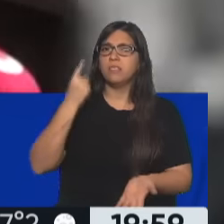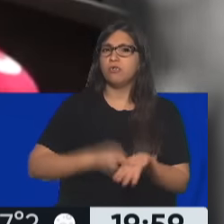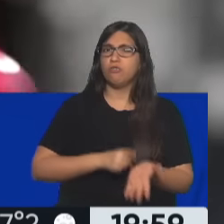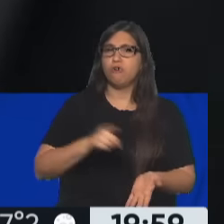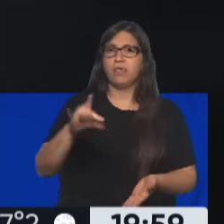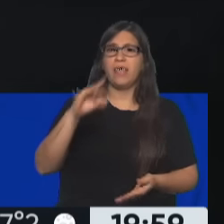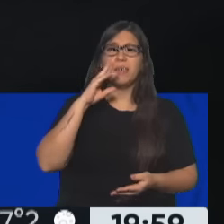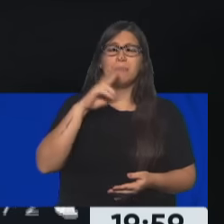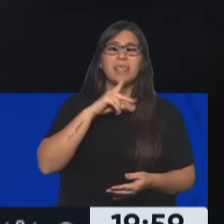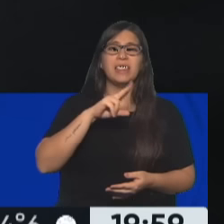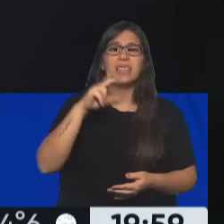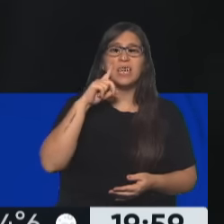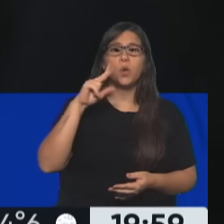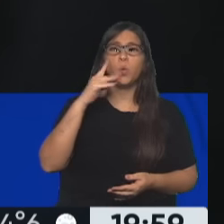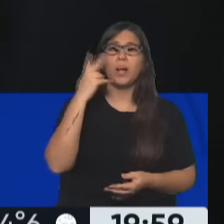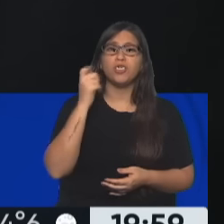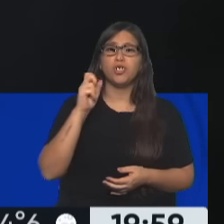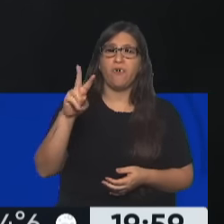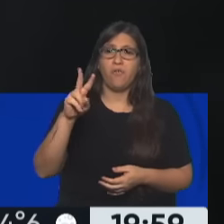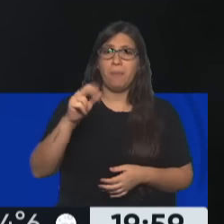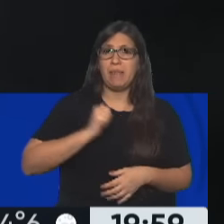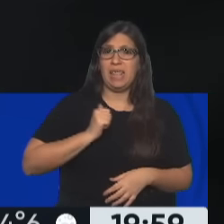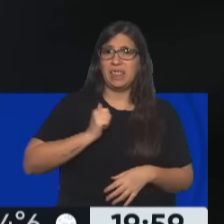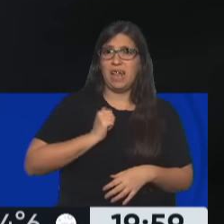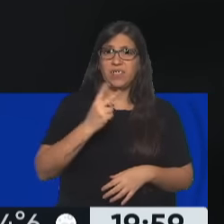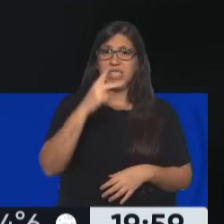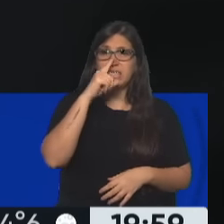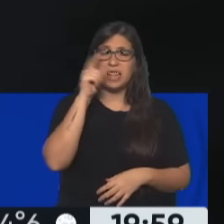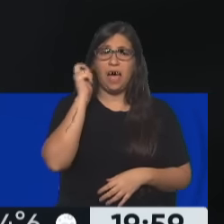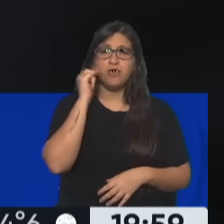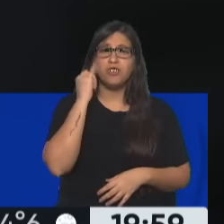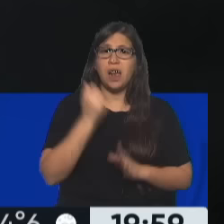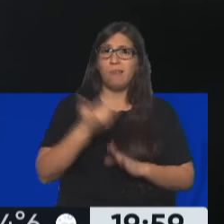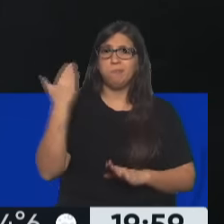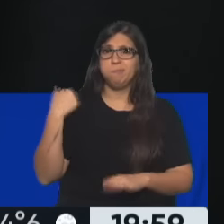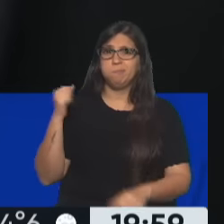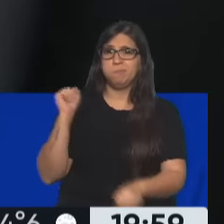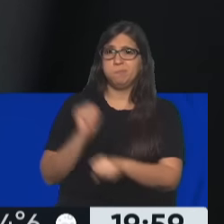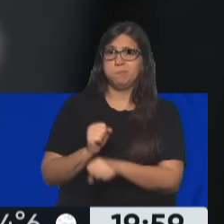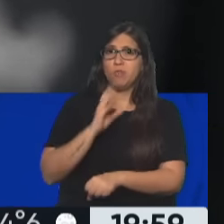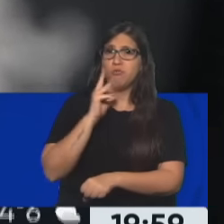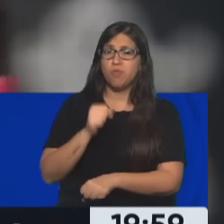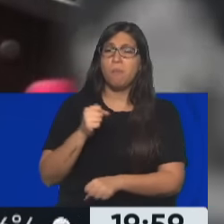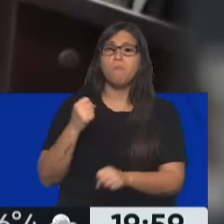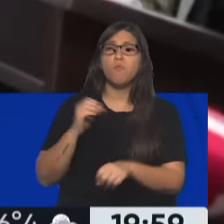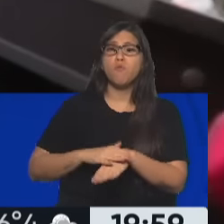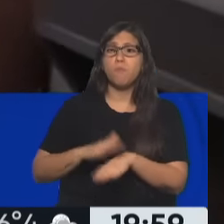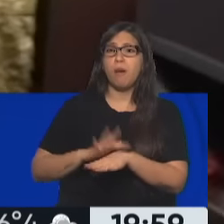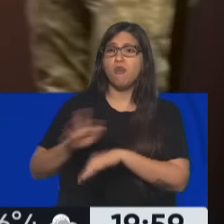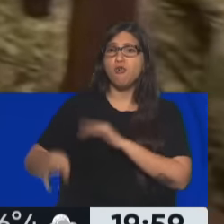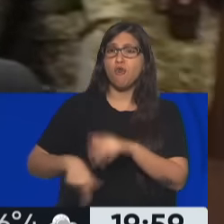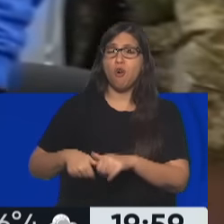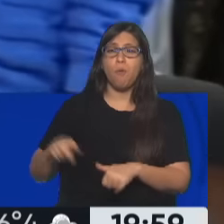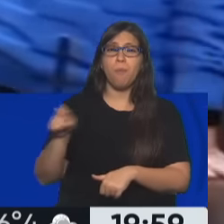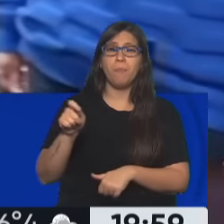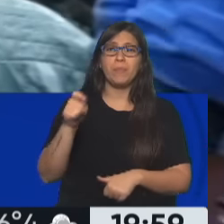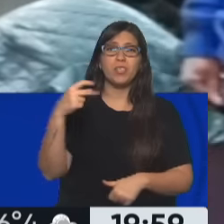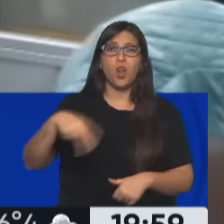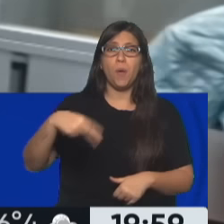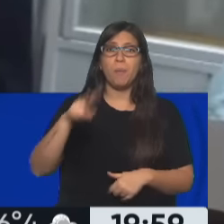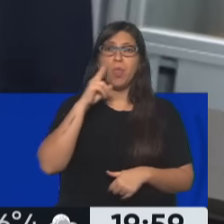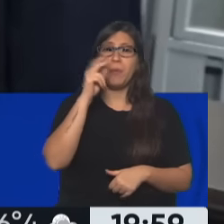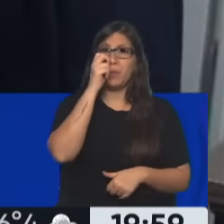Dmitry Kurashov. El militar de 27 años ya había cumplido condena en Rusia por un robo y se había alistado en noviembre de 2023